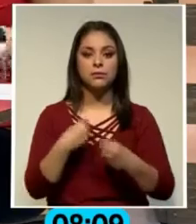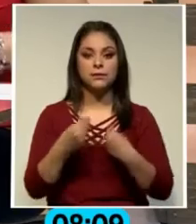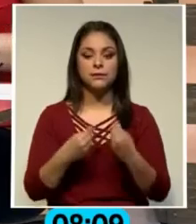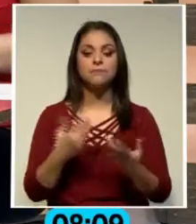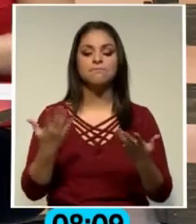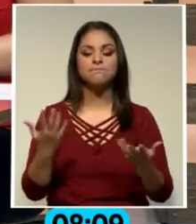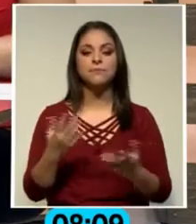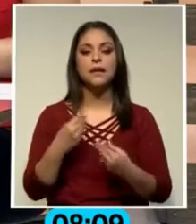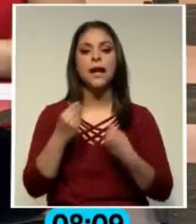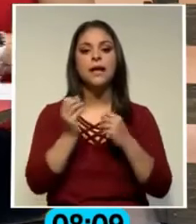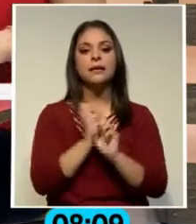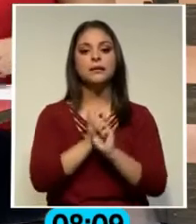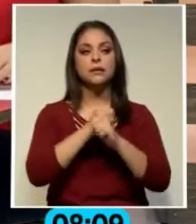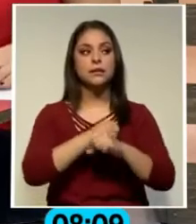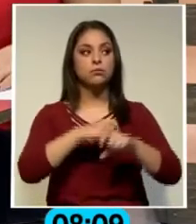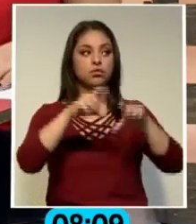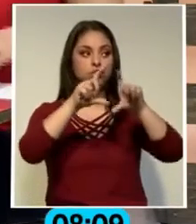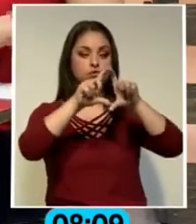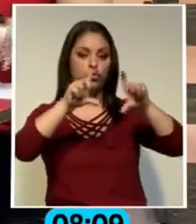¿Qué podríamos ponerle?